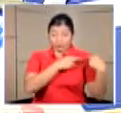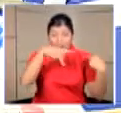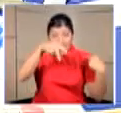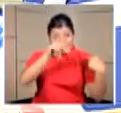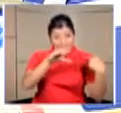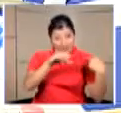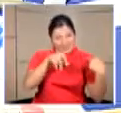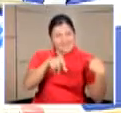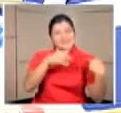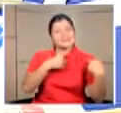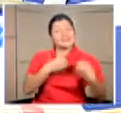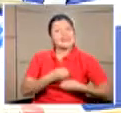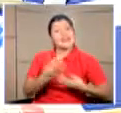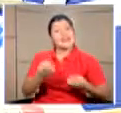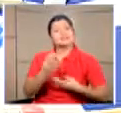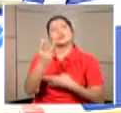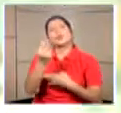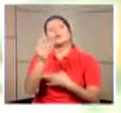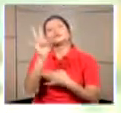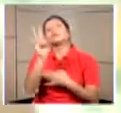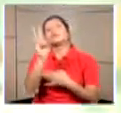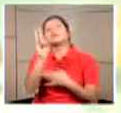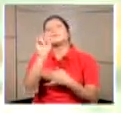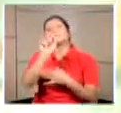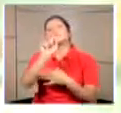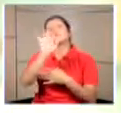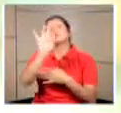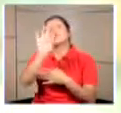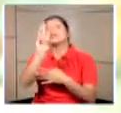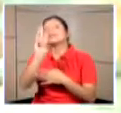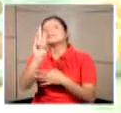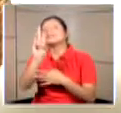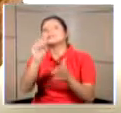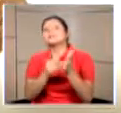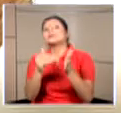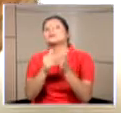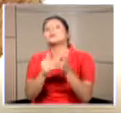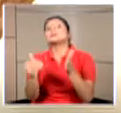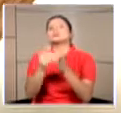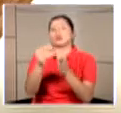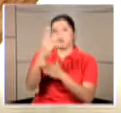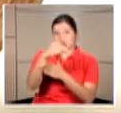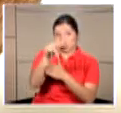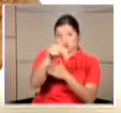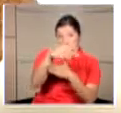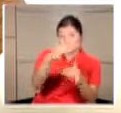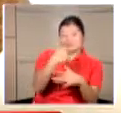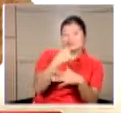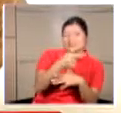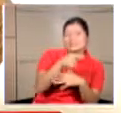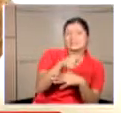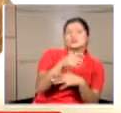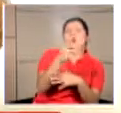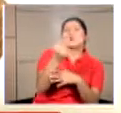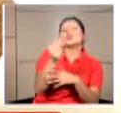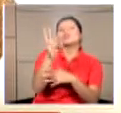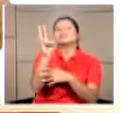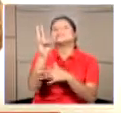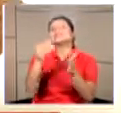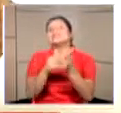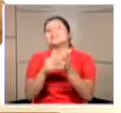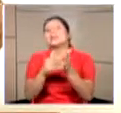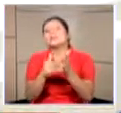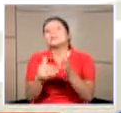gastos por unos 7,96 billones de colones, como ya lo dijimos, lo que equivale a más de 7 millones